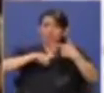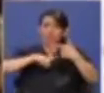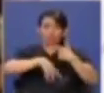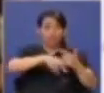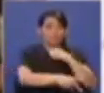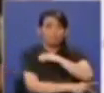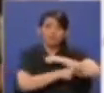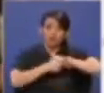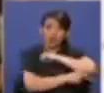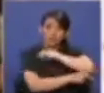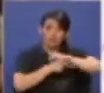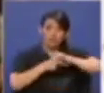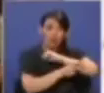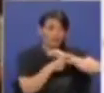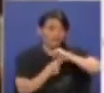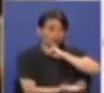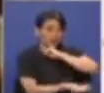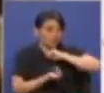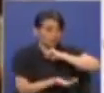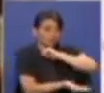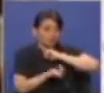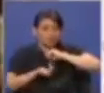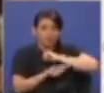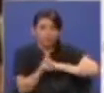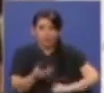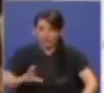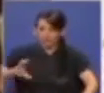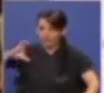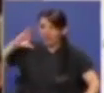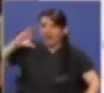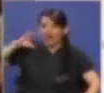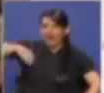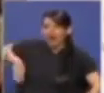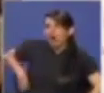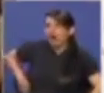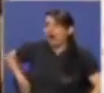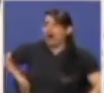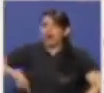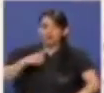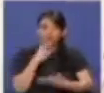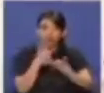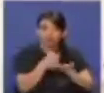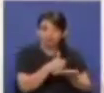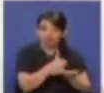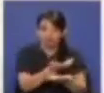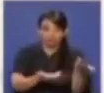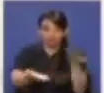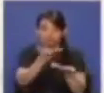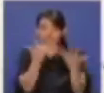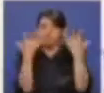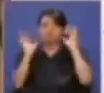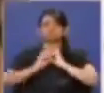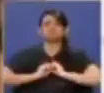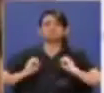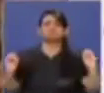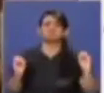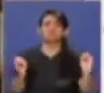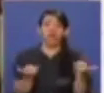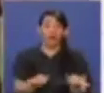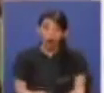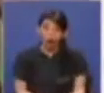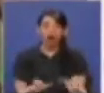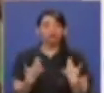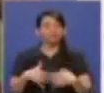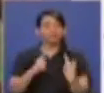veían que salía la riqueza y no se quedaban obras, servicios, beneficios para sus ciudadanos. Ahora estamos